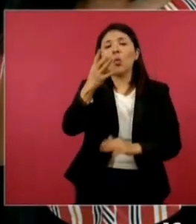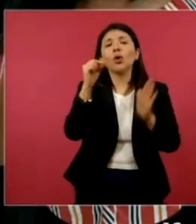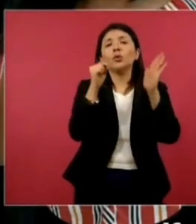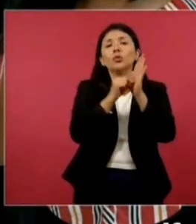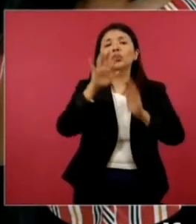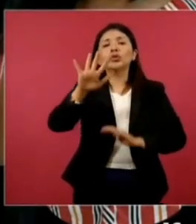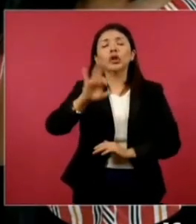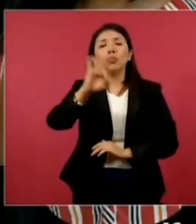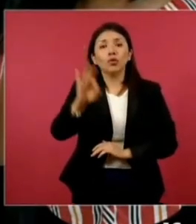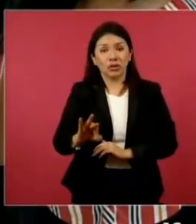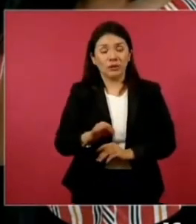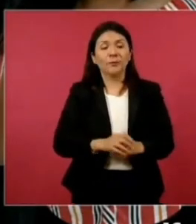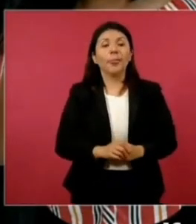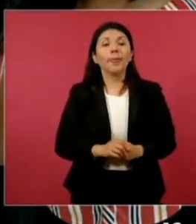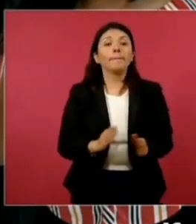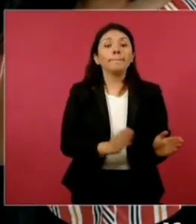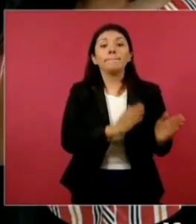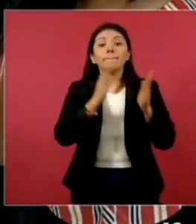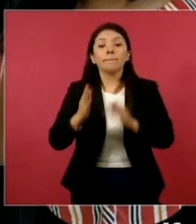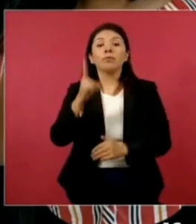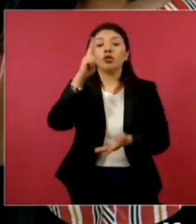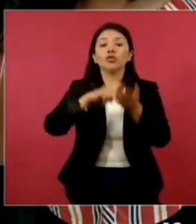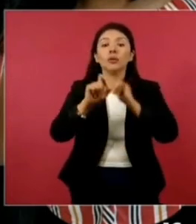4.5%. Para el ciclo escolar